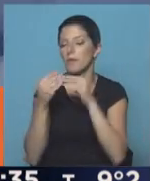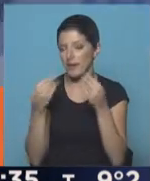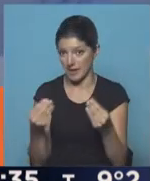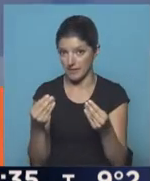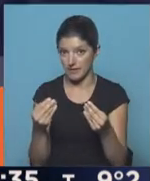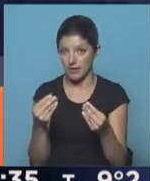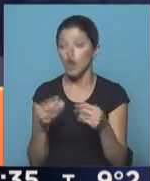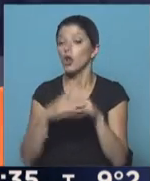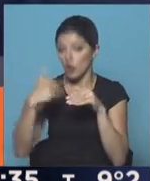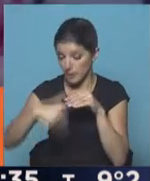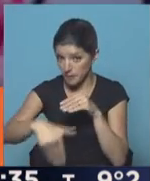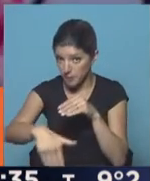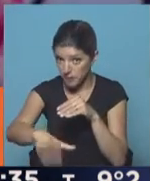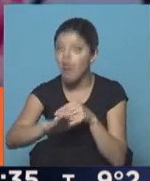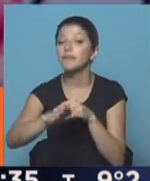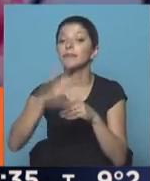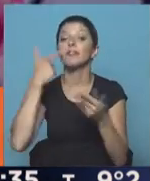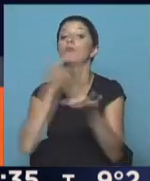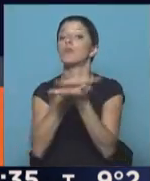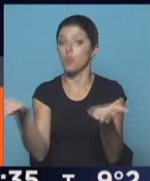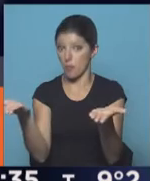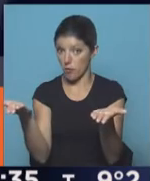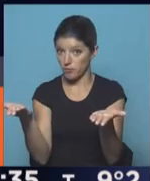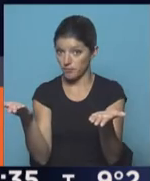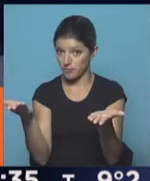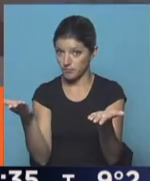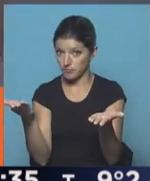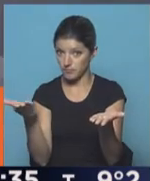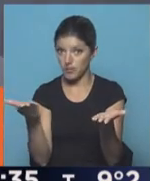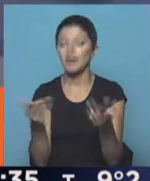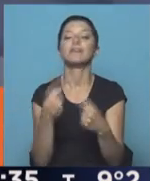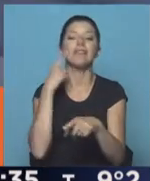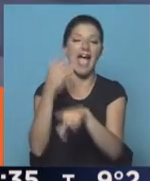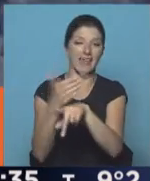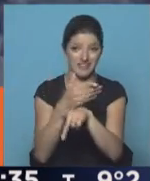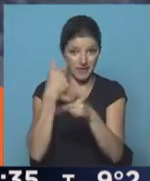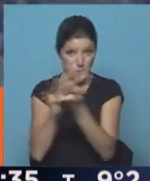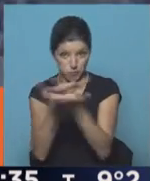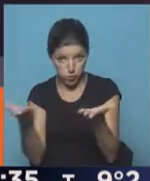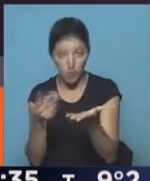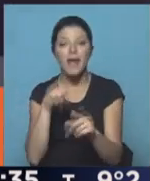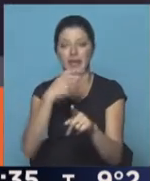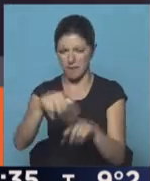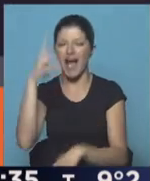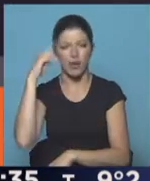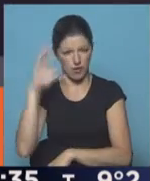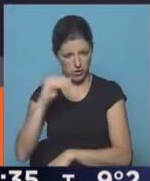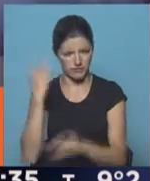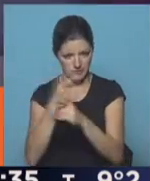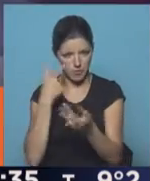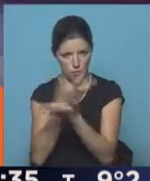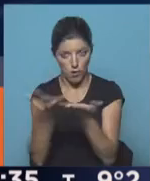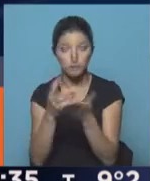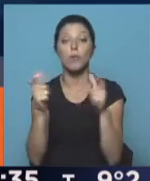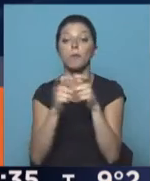estrenos que van a tener los socios de doca así que tenemos toda una serie de pre estrenos que generalmente son los que están a las 21 horas son las películas